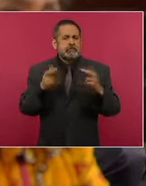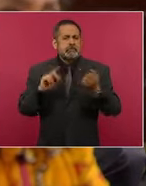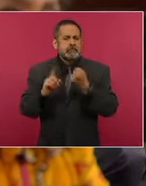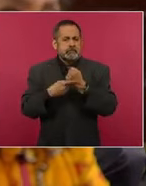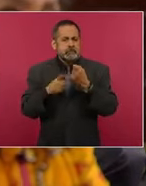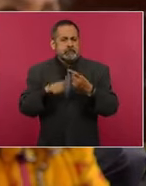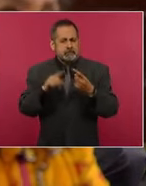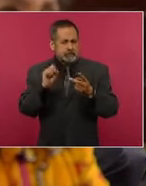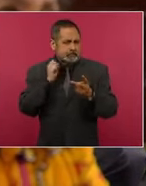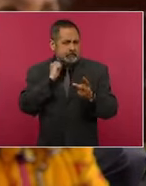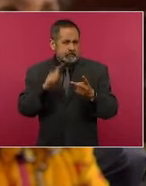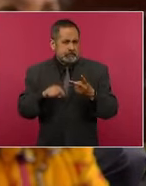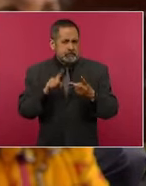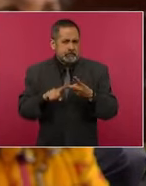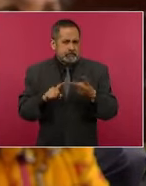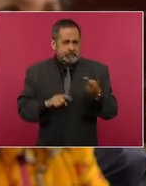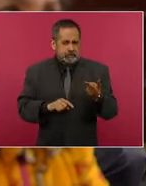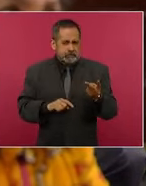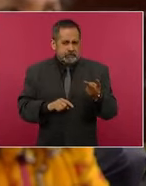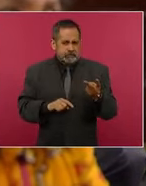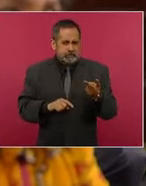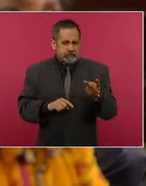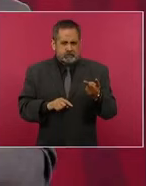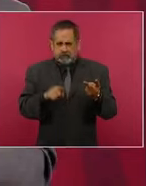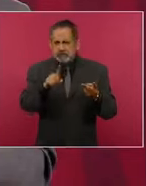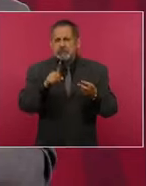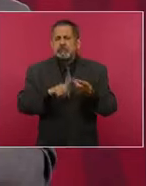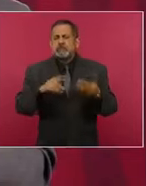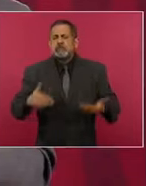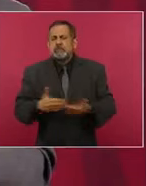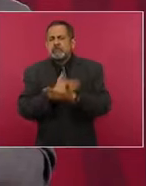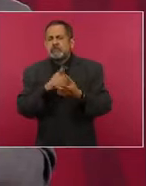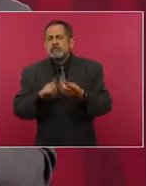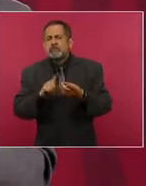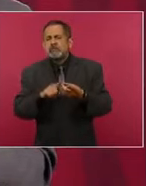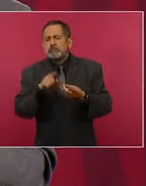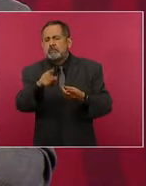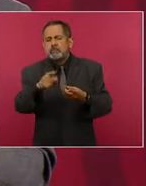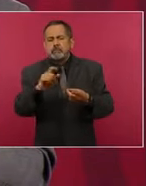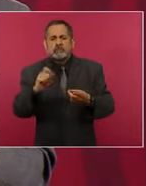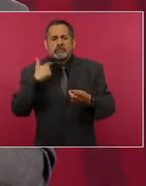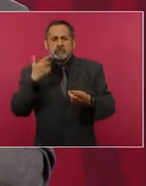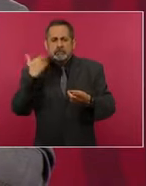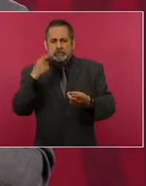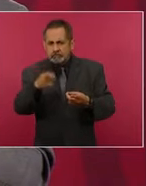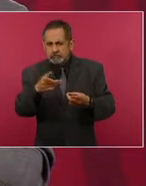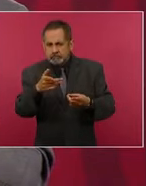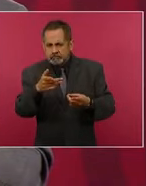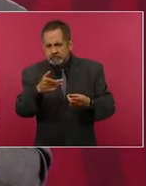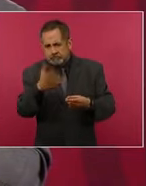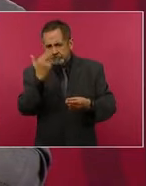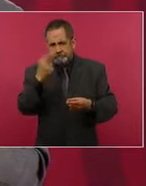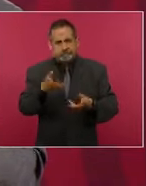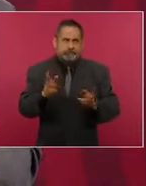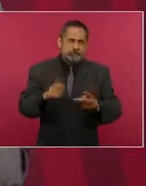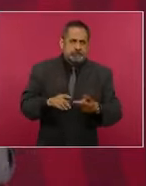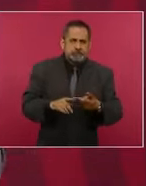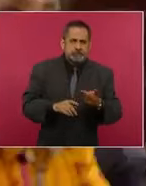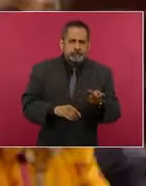Exteriores del Senado. Sí. ¿Él es de origen? No sabe.